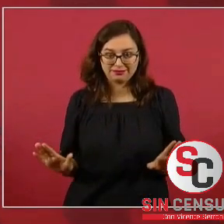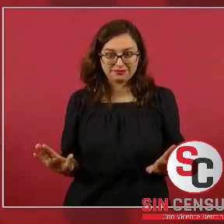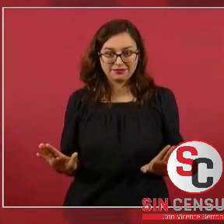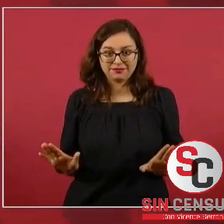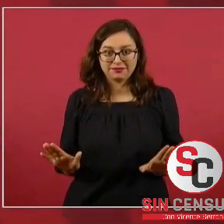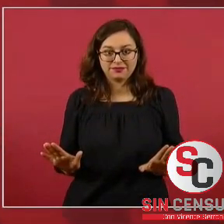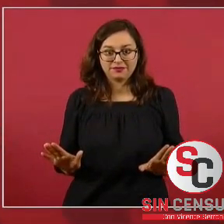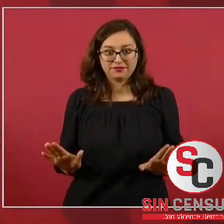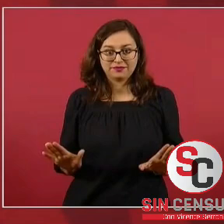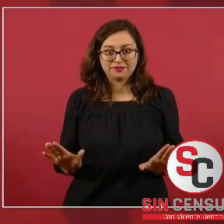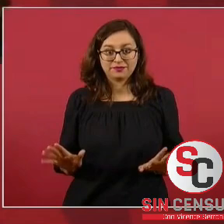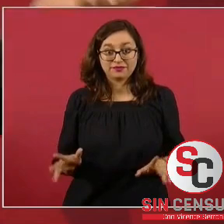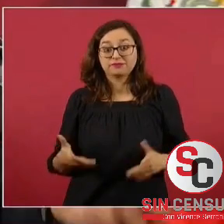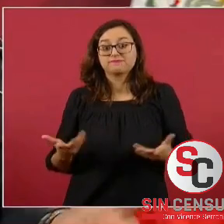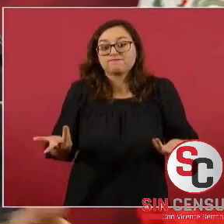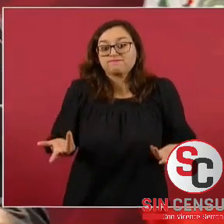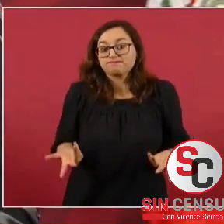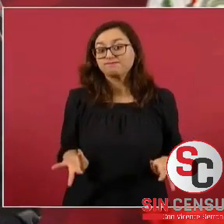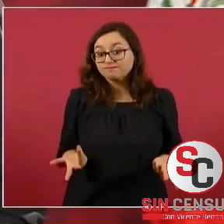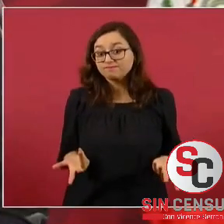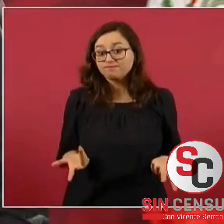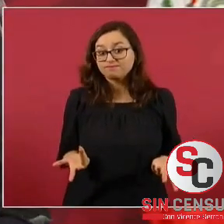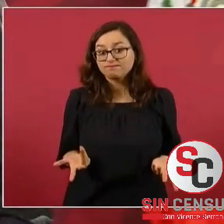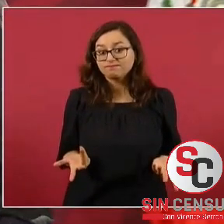Bueno, ¿por qué?